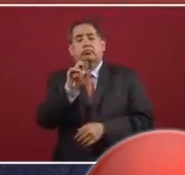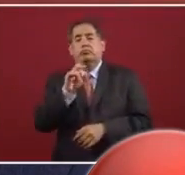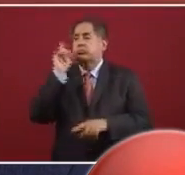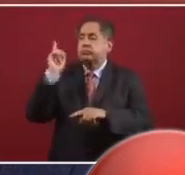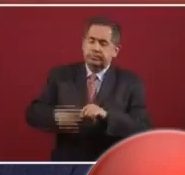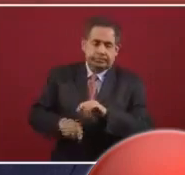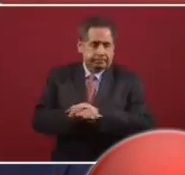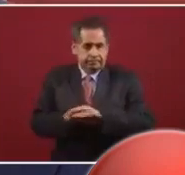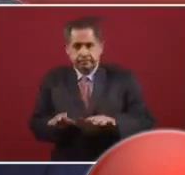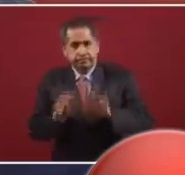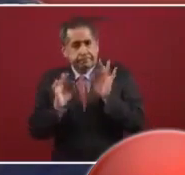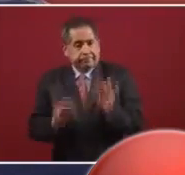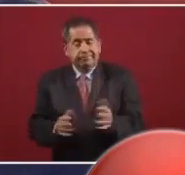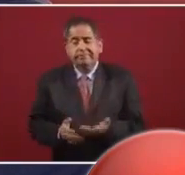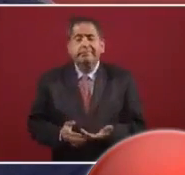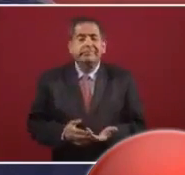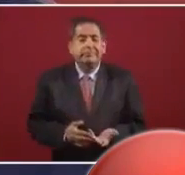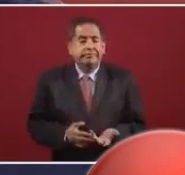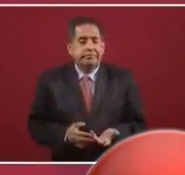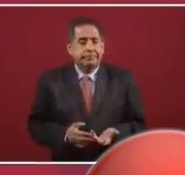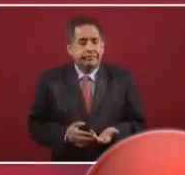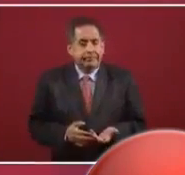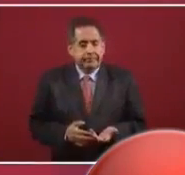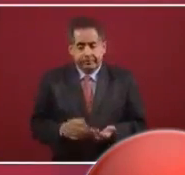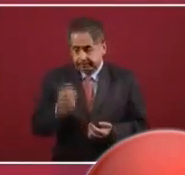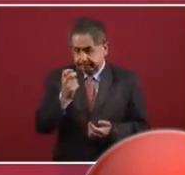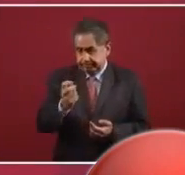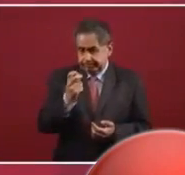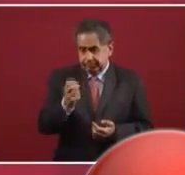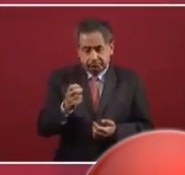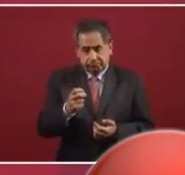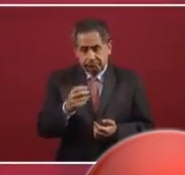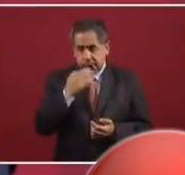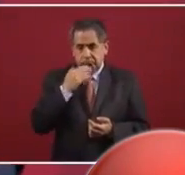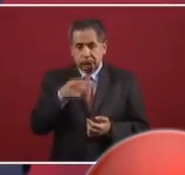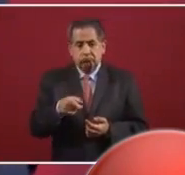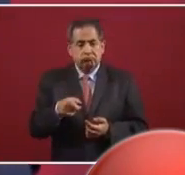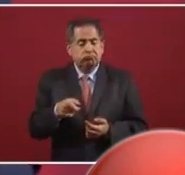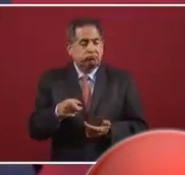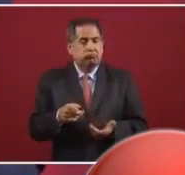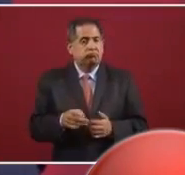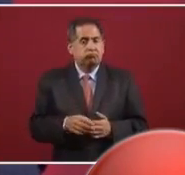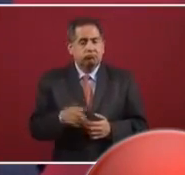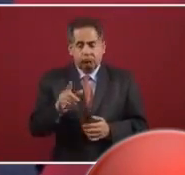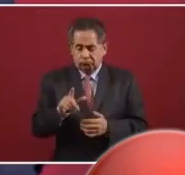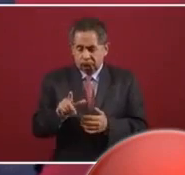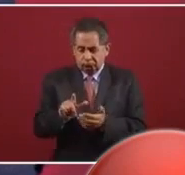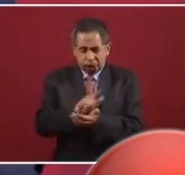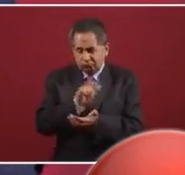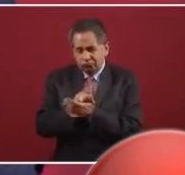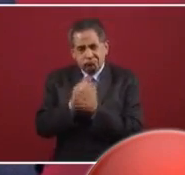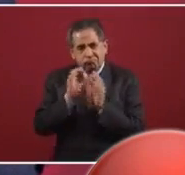es un marco legal